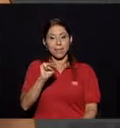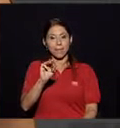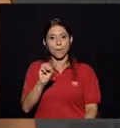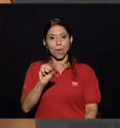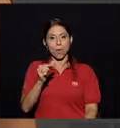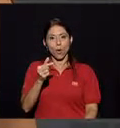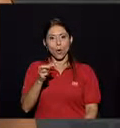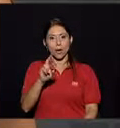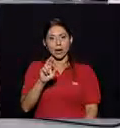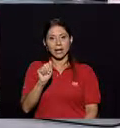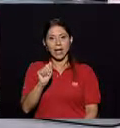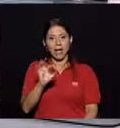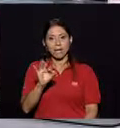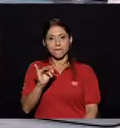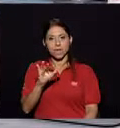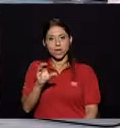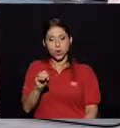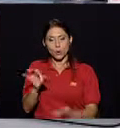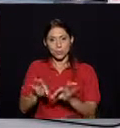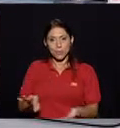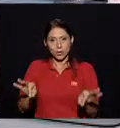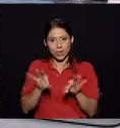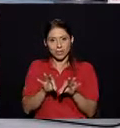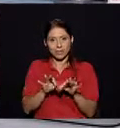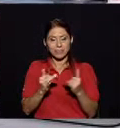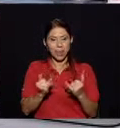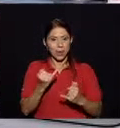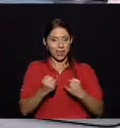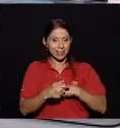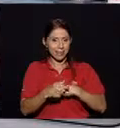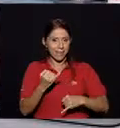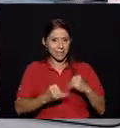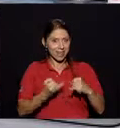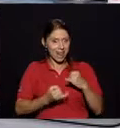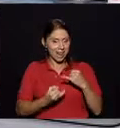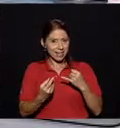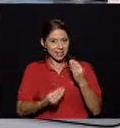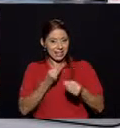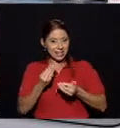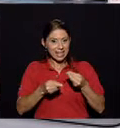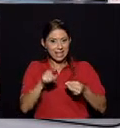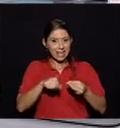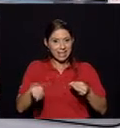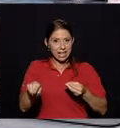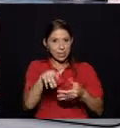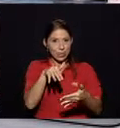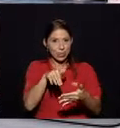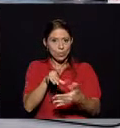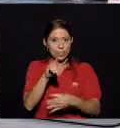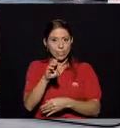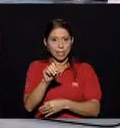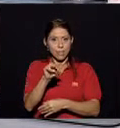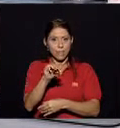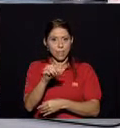importante. Estamos agotando, digamos, estamos llegando como a la etapa final de lo que se llama el bono demográfico, que es una etapa donde